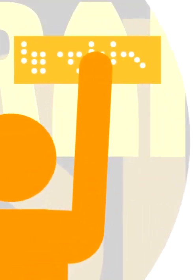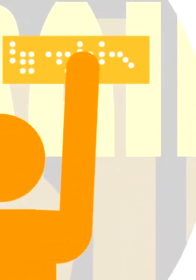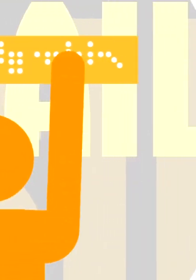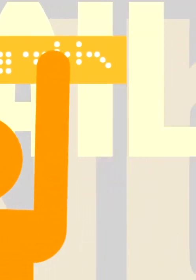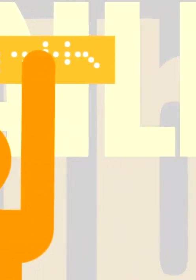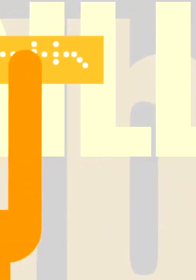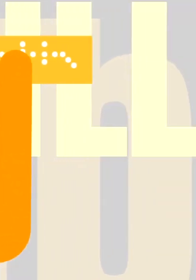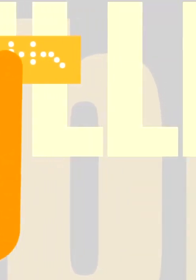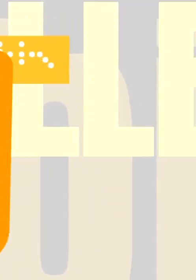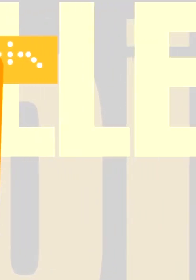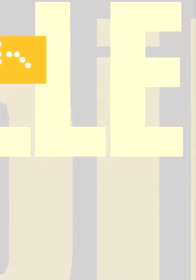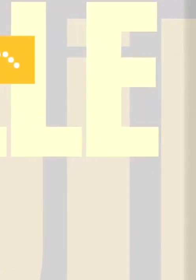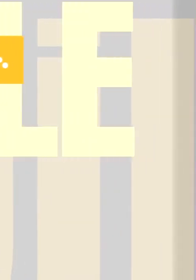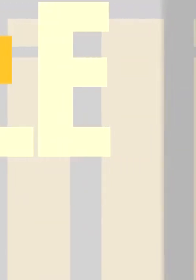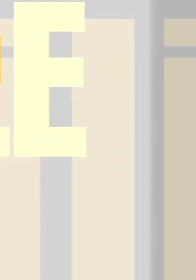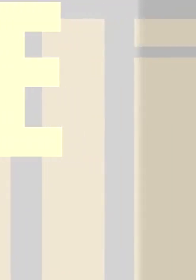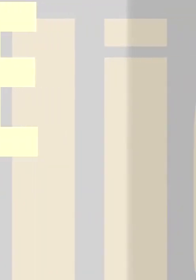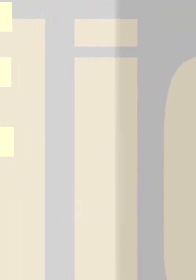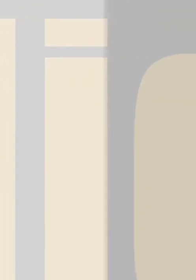Música